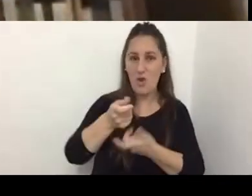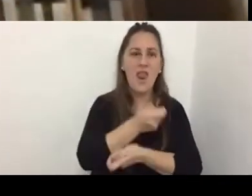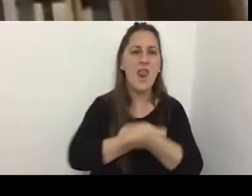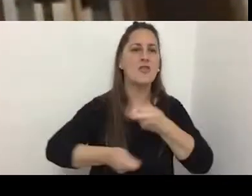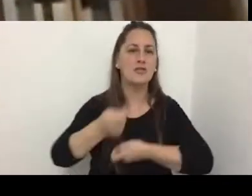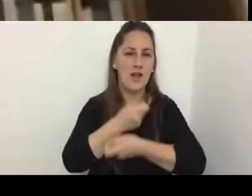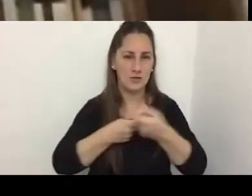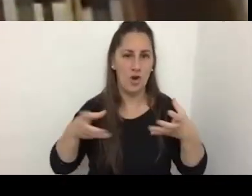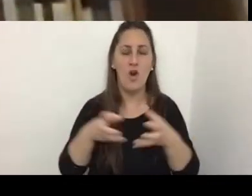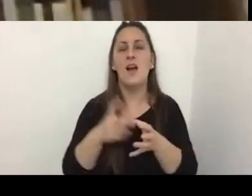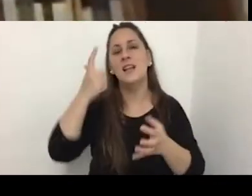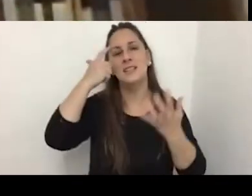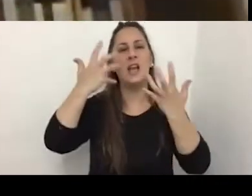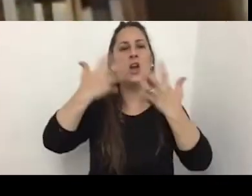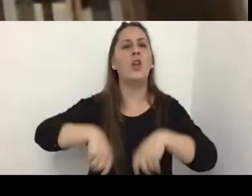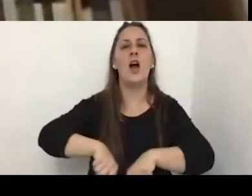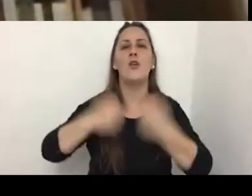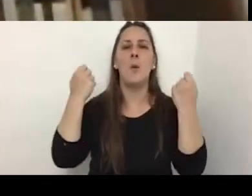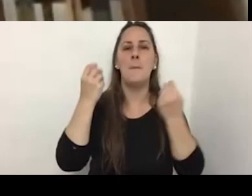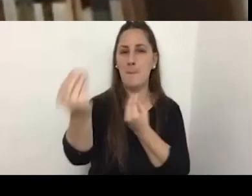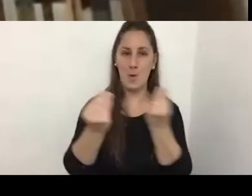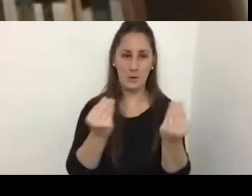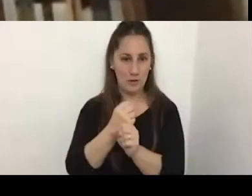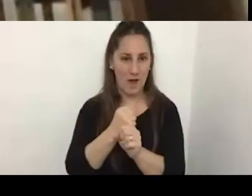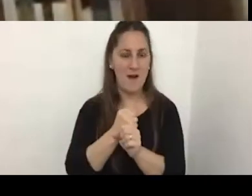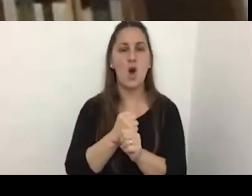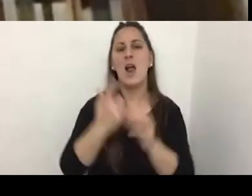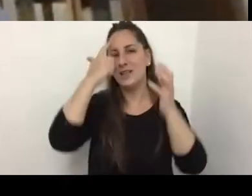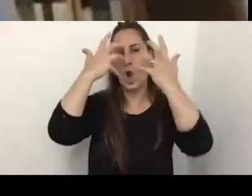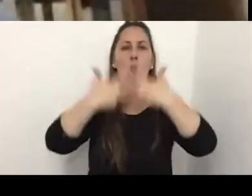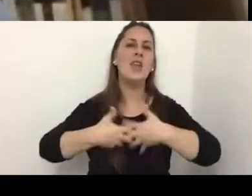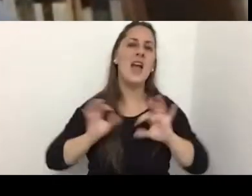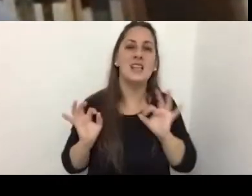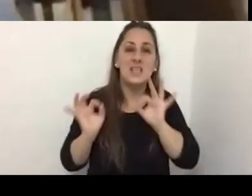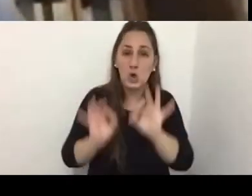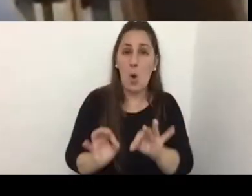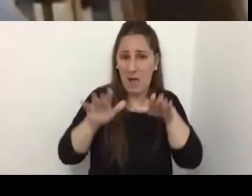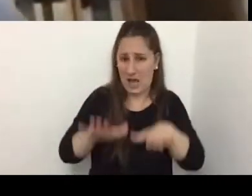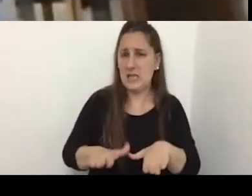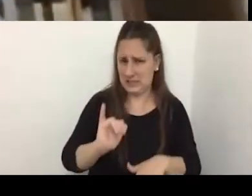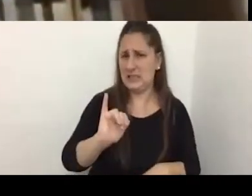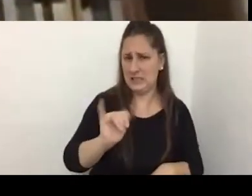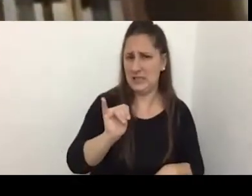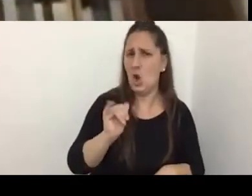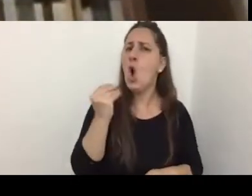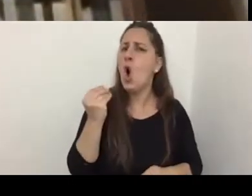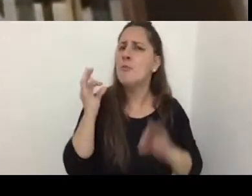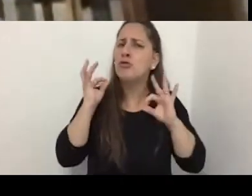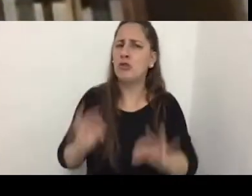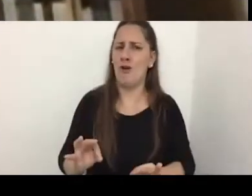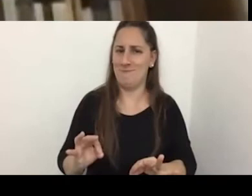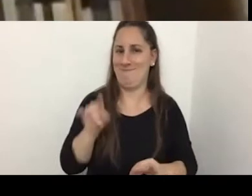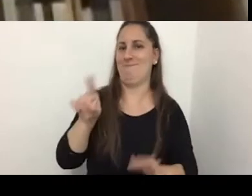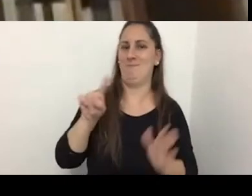la tecnología destruye puestos de trabajo, la tecnología llegó para quedarse. Sí, llegó para quedarse. La pregunta es cómo. Y